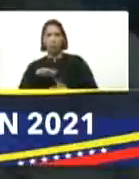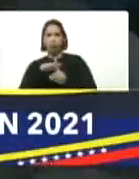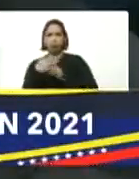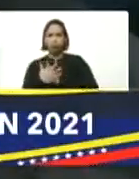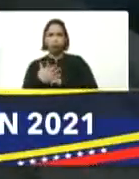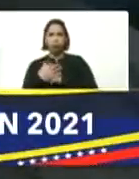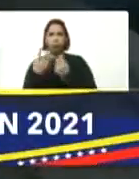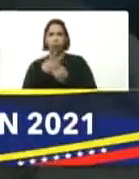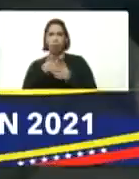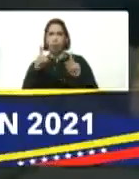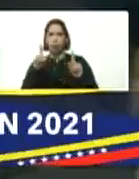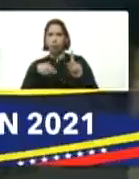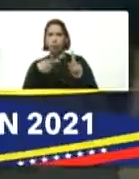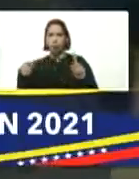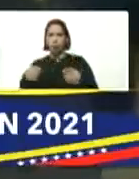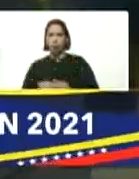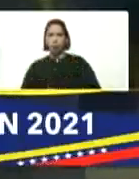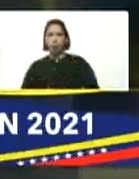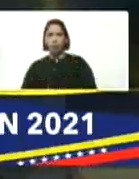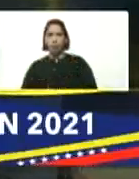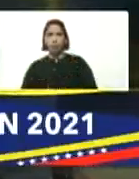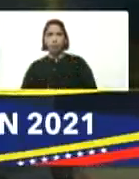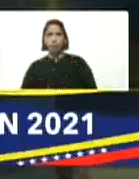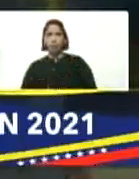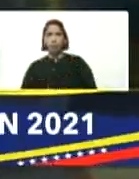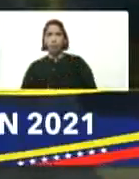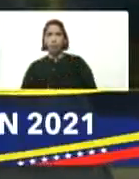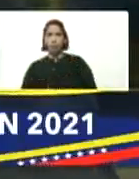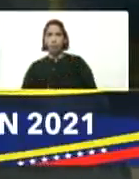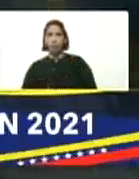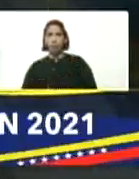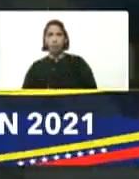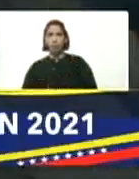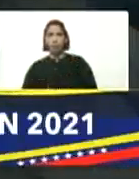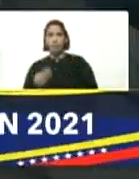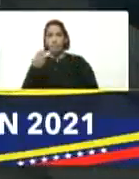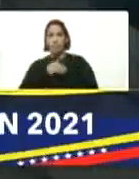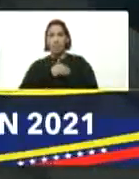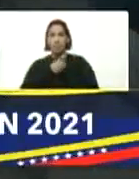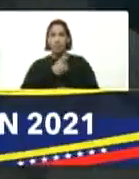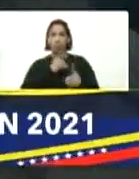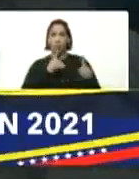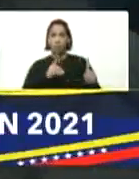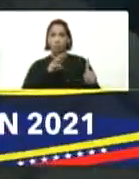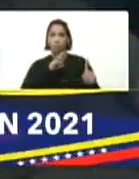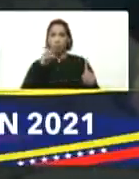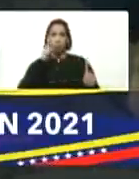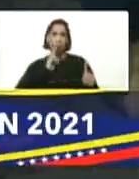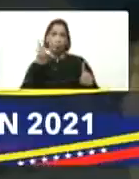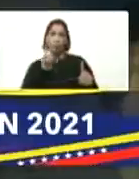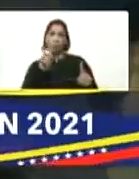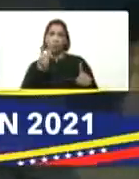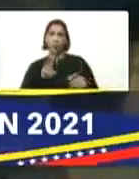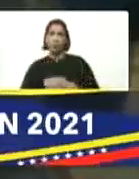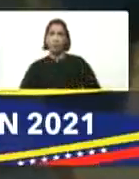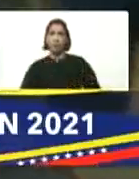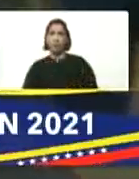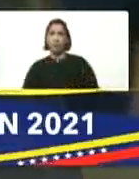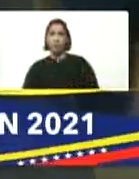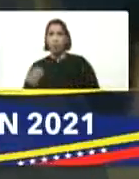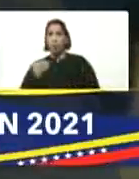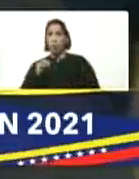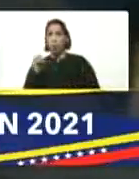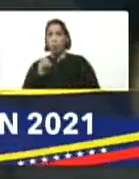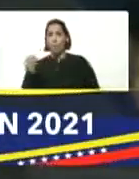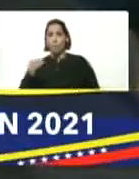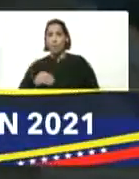democracia o no democracia. Y ¿es más democracia la República Bolivariana de Venezuela o más